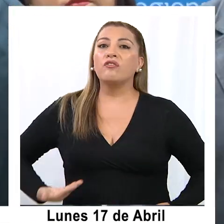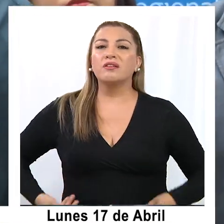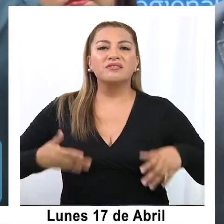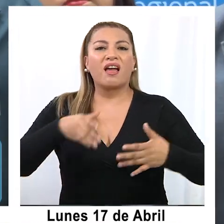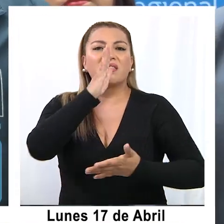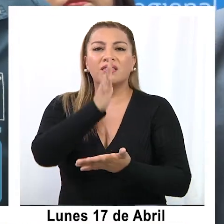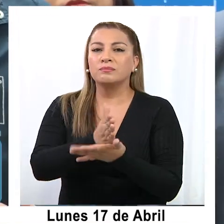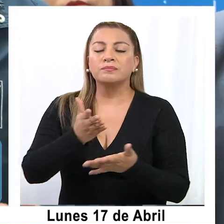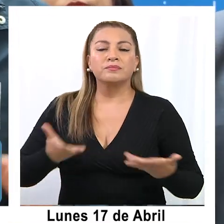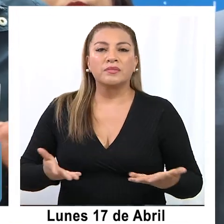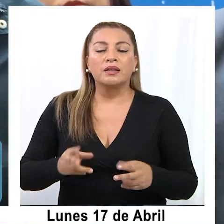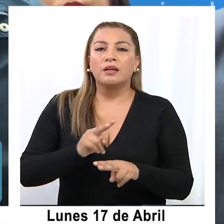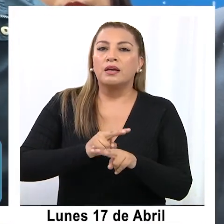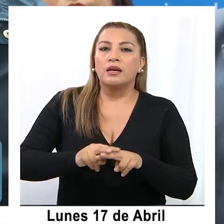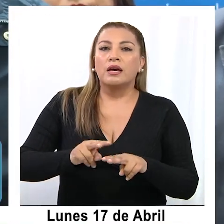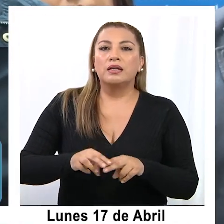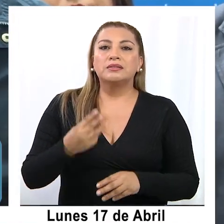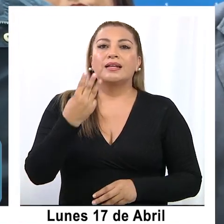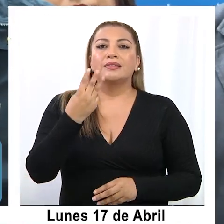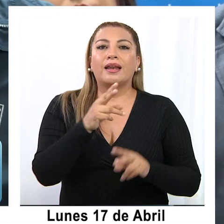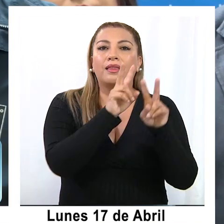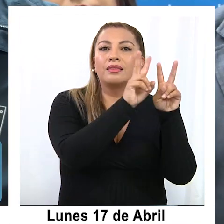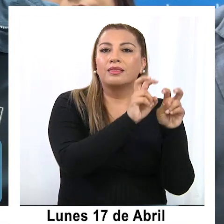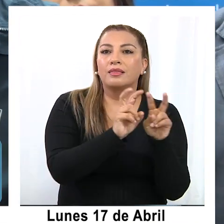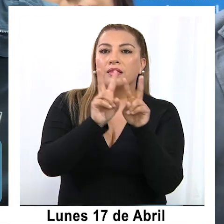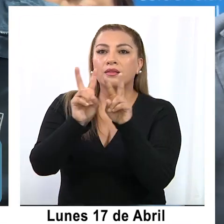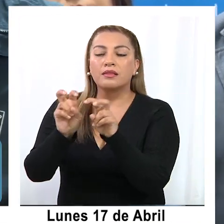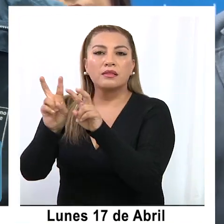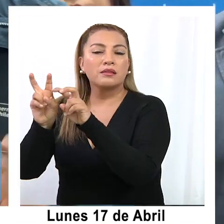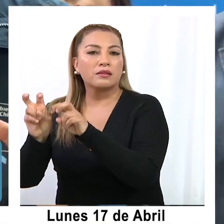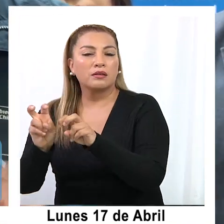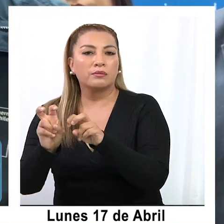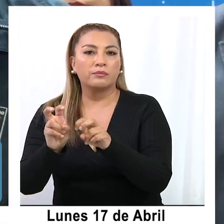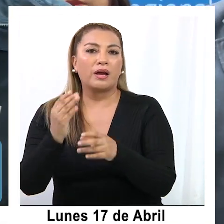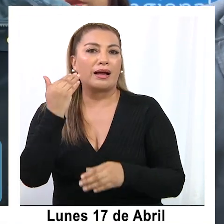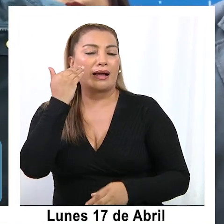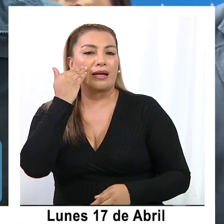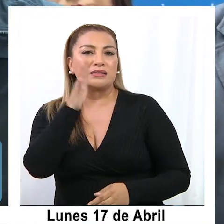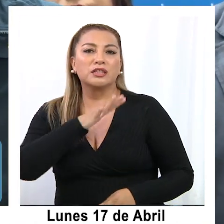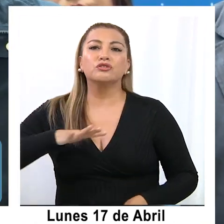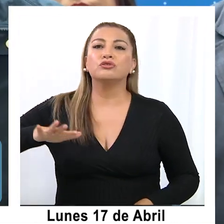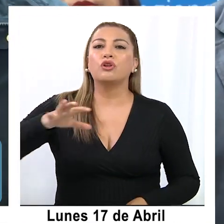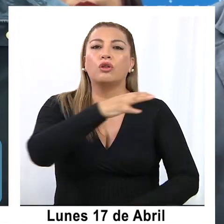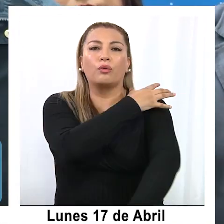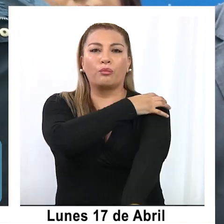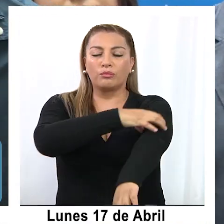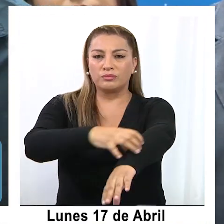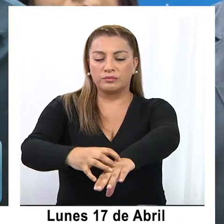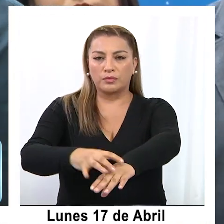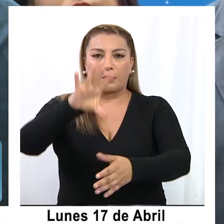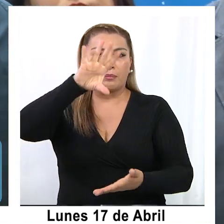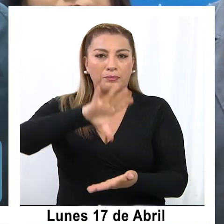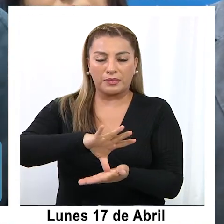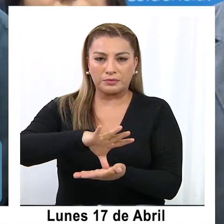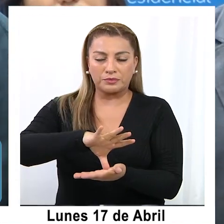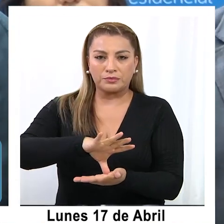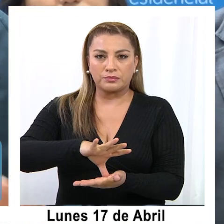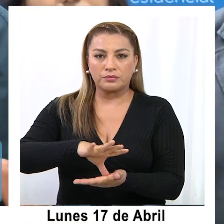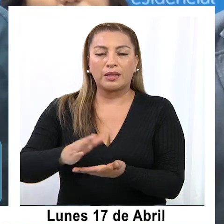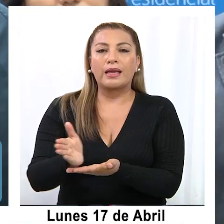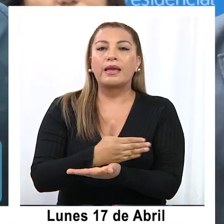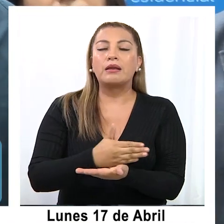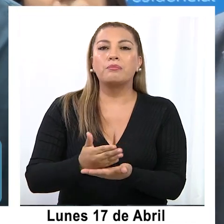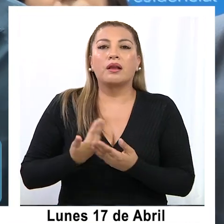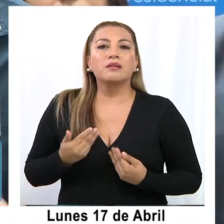decidido generar tres líneas de intervención que abarcan casi a la totalidad de las comunas del país, con el